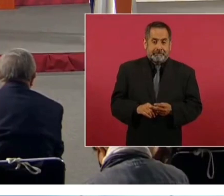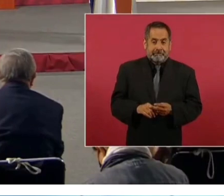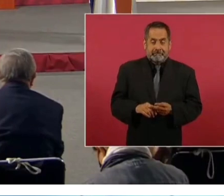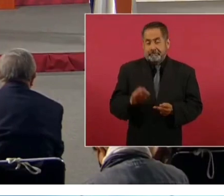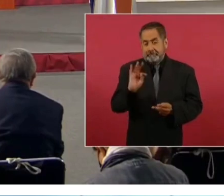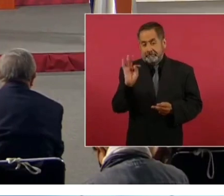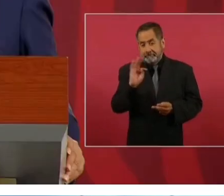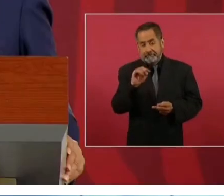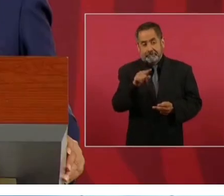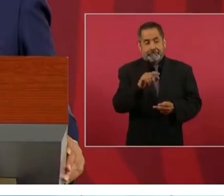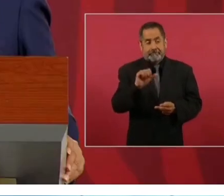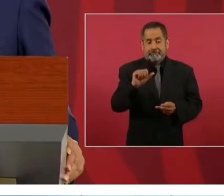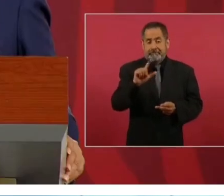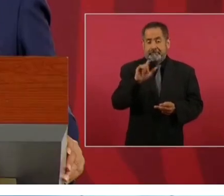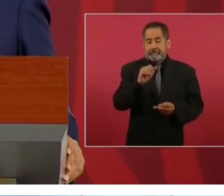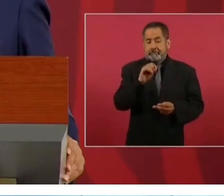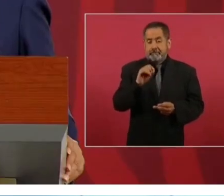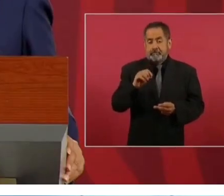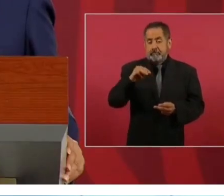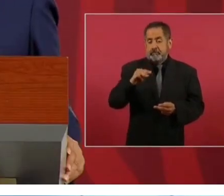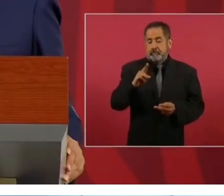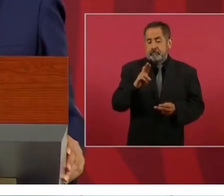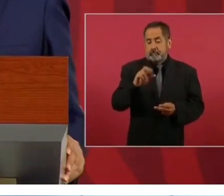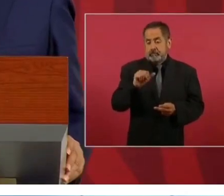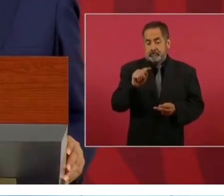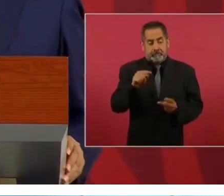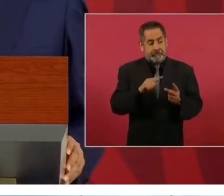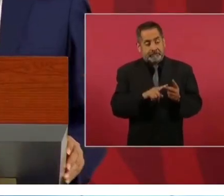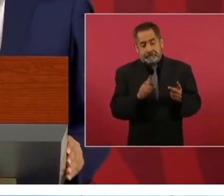puede ser Alejandro Murat, puede ser